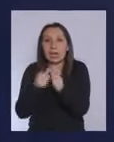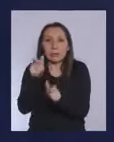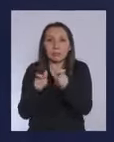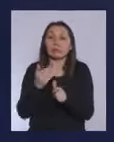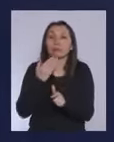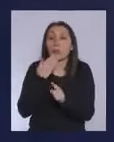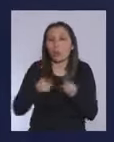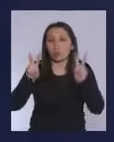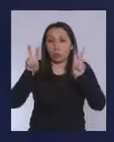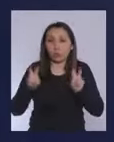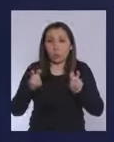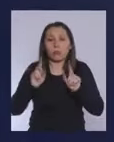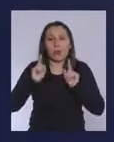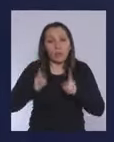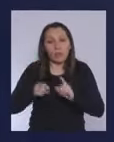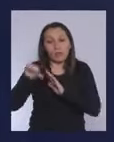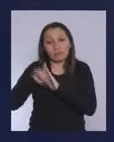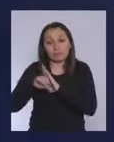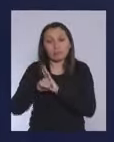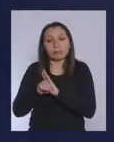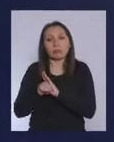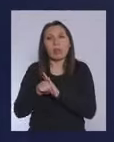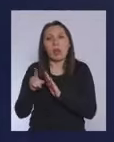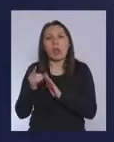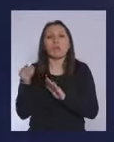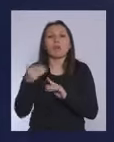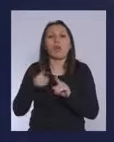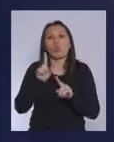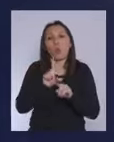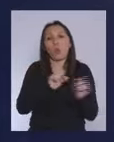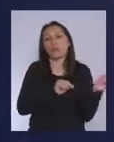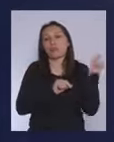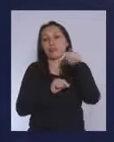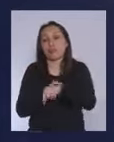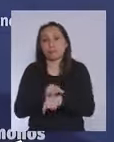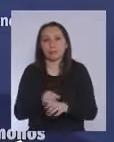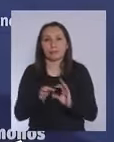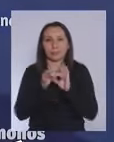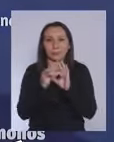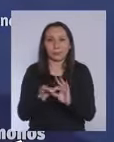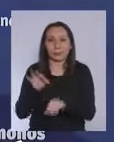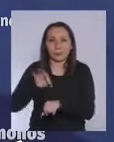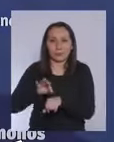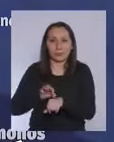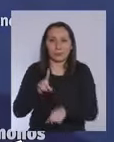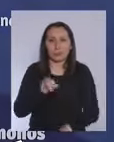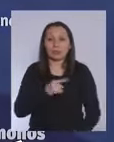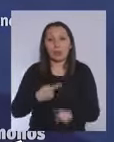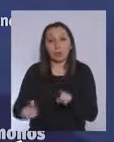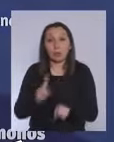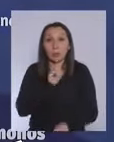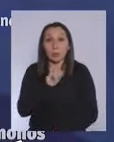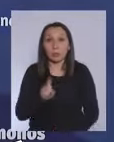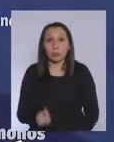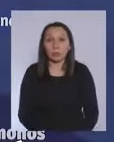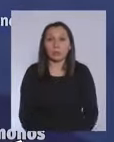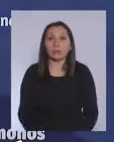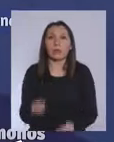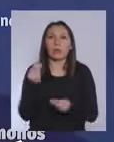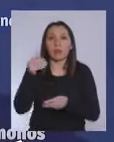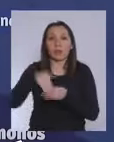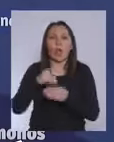que por otro motivo que tiene que hacer cuarentena producto de que han llegado de otro lugar muchas gracias doctora das a siguiente pregunta muy